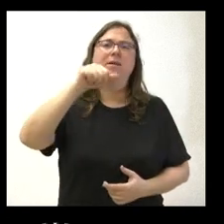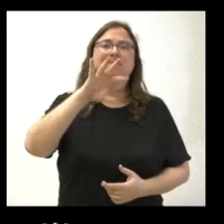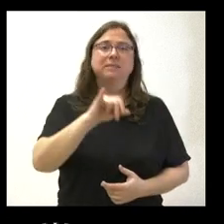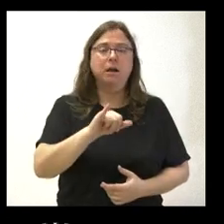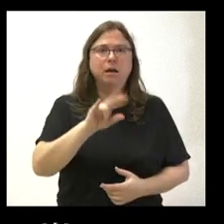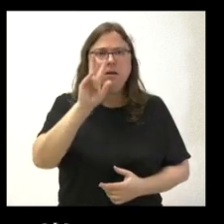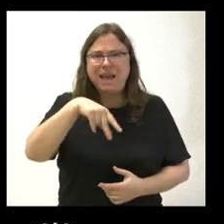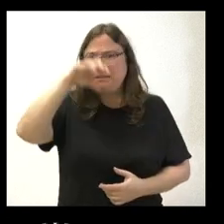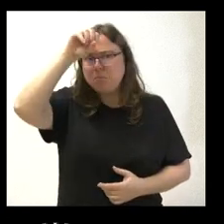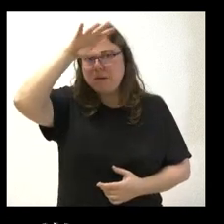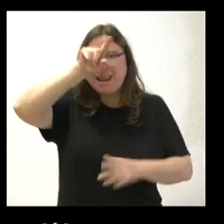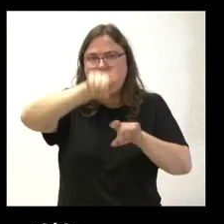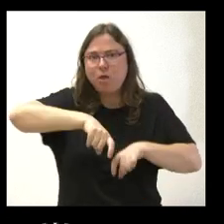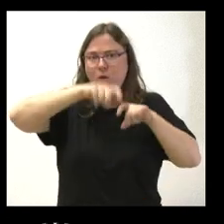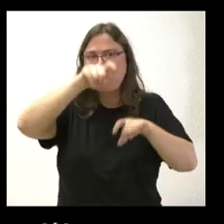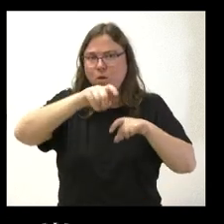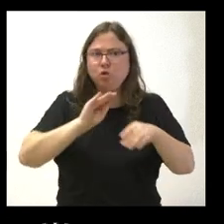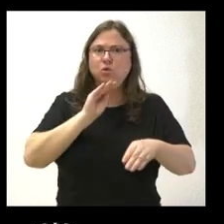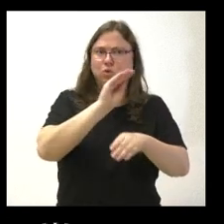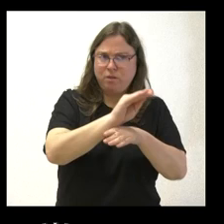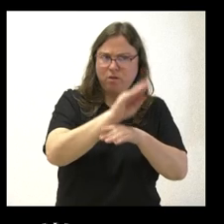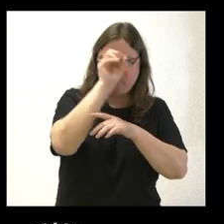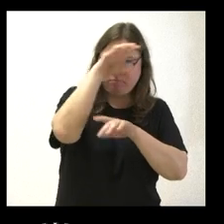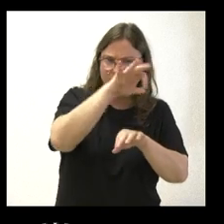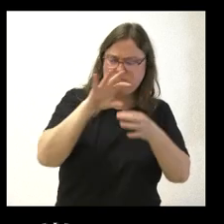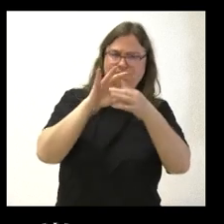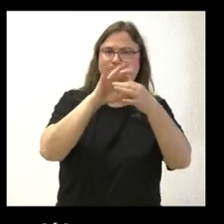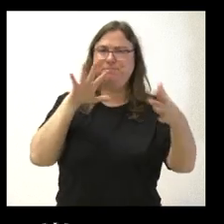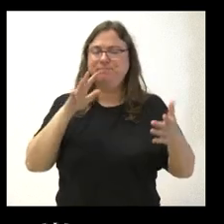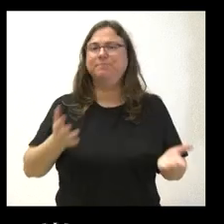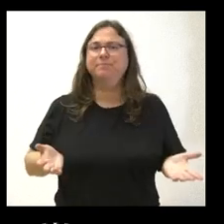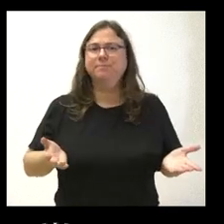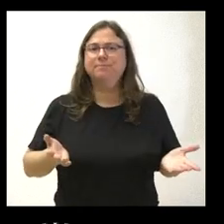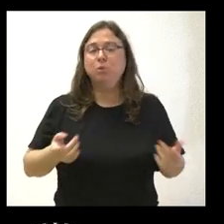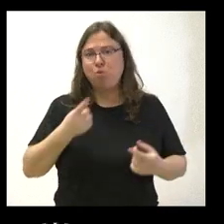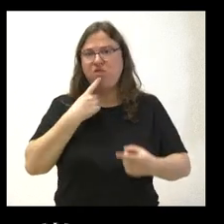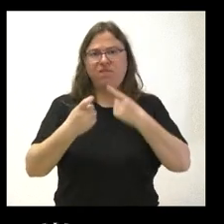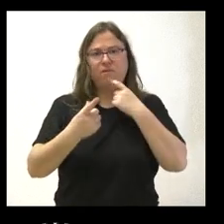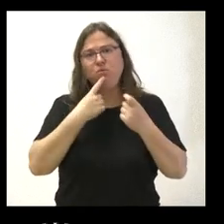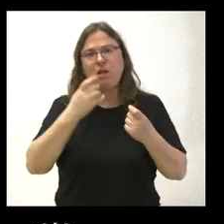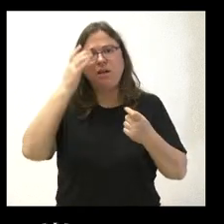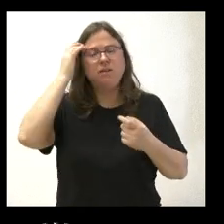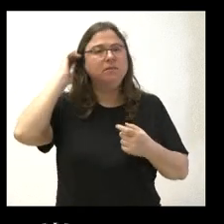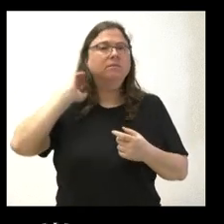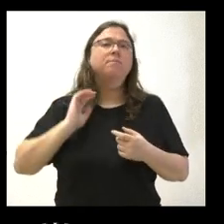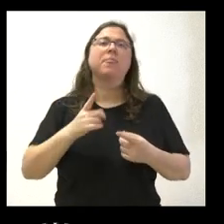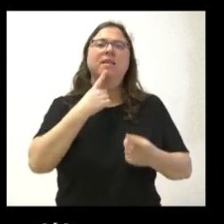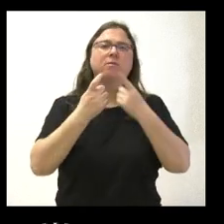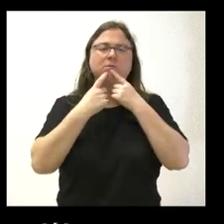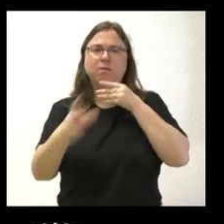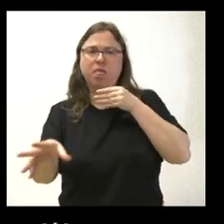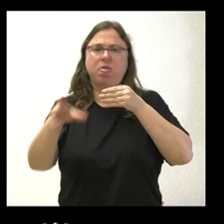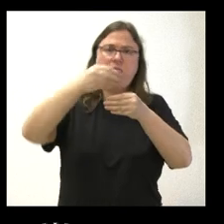dinero recibe subvenciones mineras eso indica un poco su bueno dificultad en en adherirse